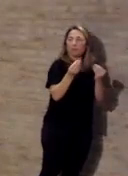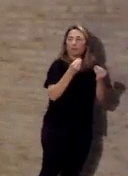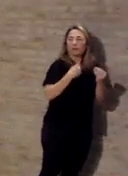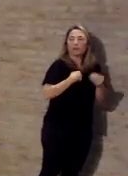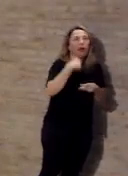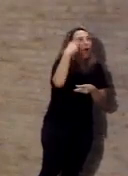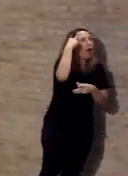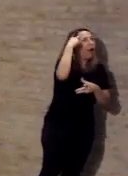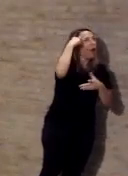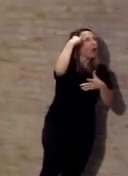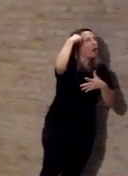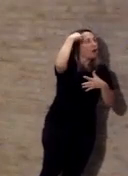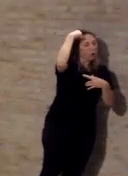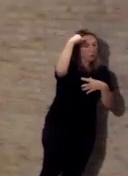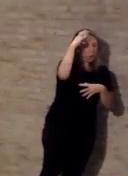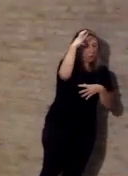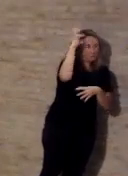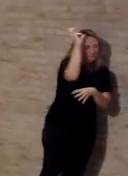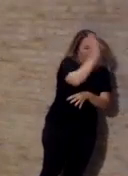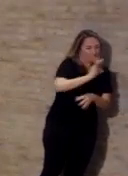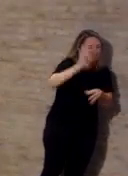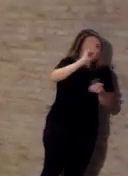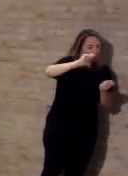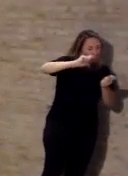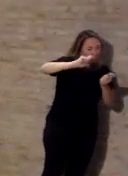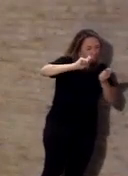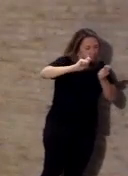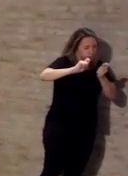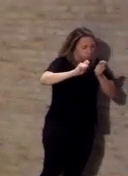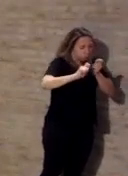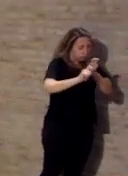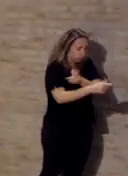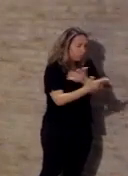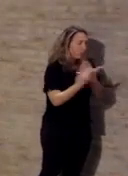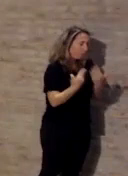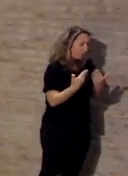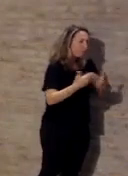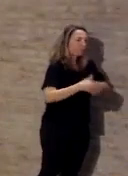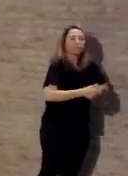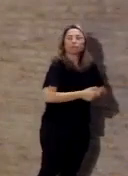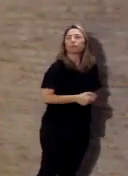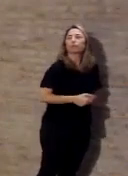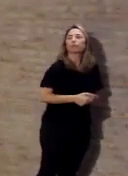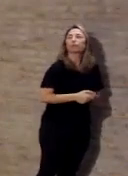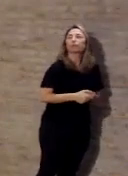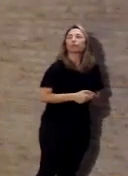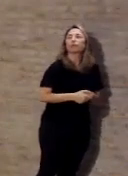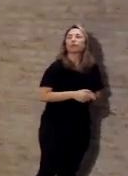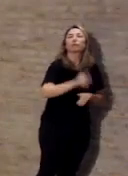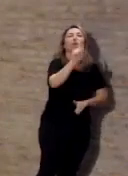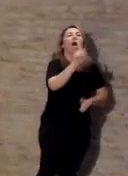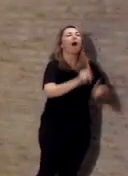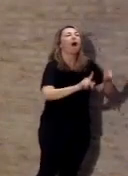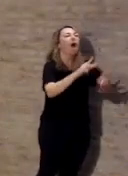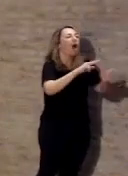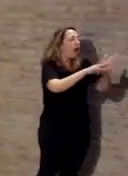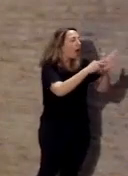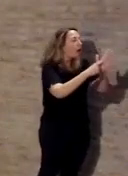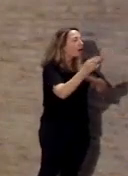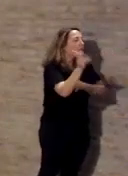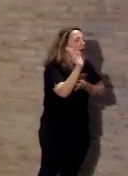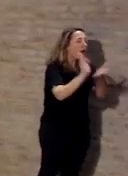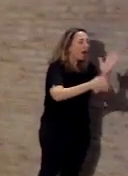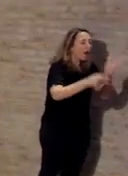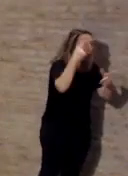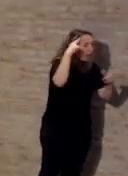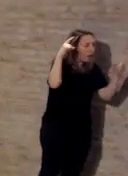manipular y haciéndote sentir mal y diciendo cosas feas tambén claro y hablamos de algunos problemas